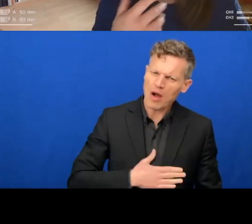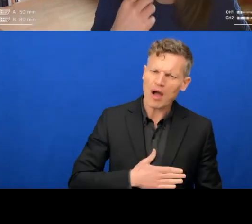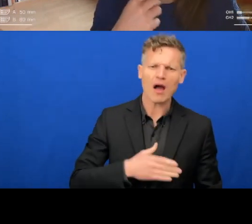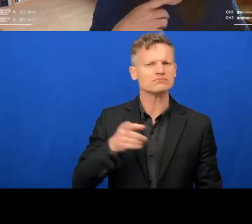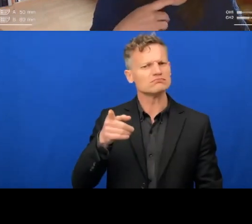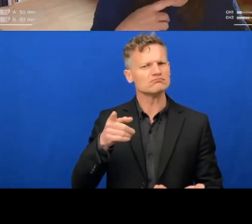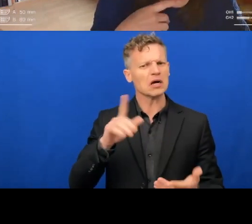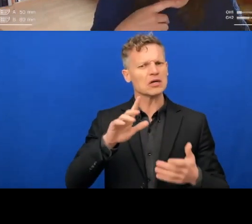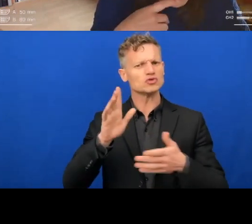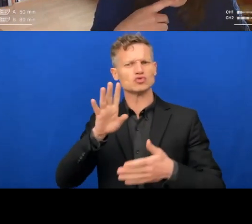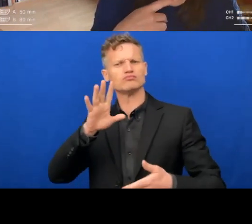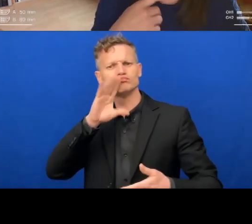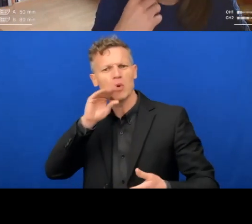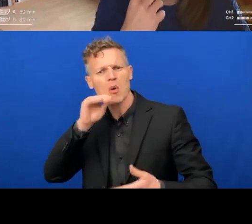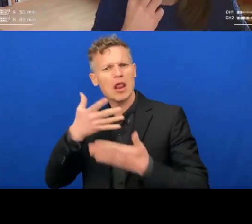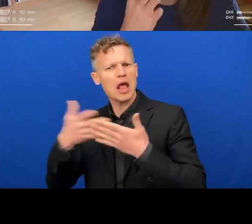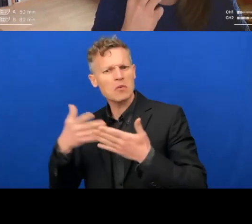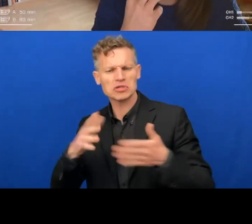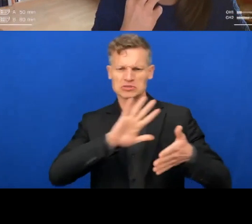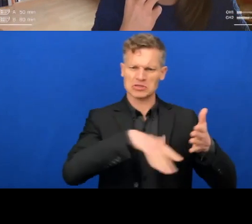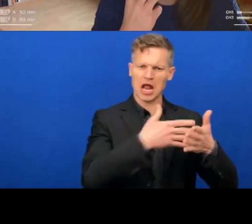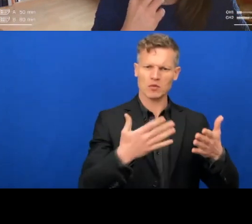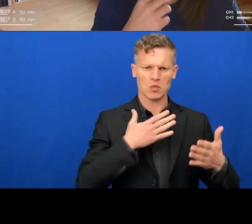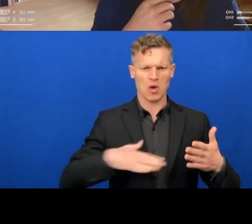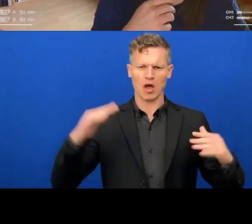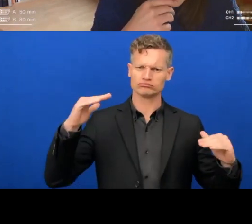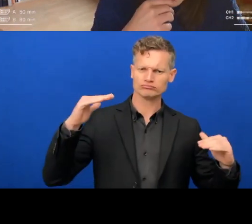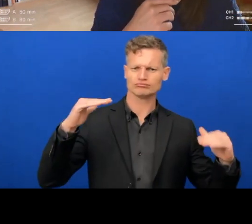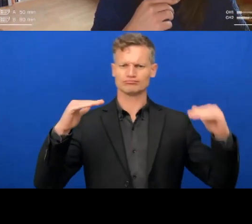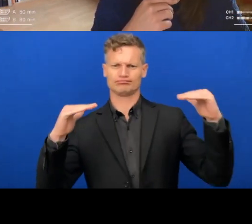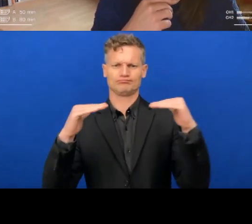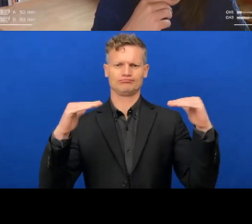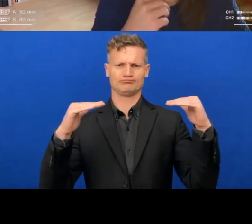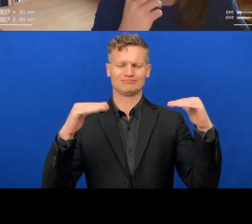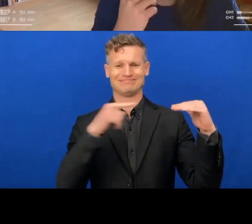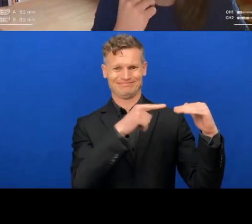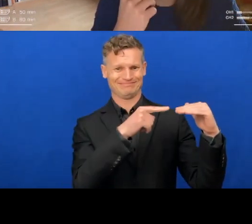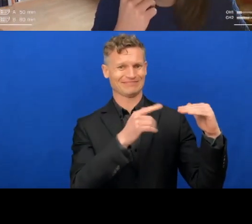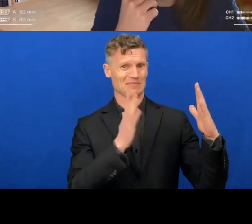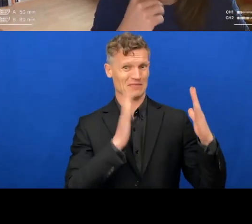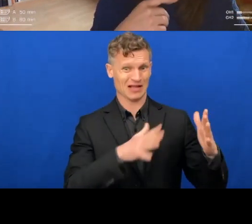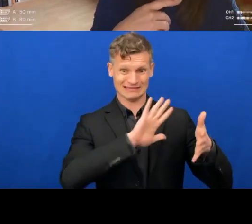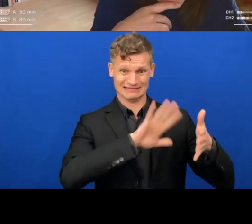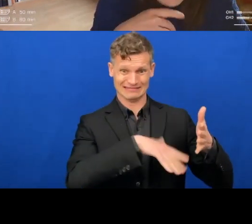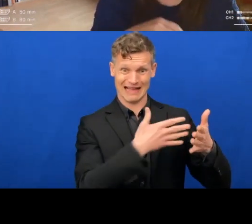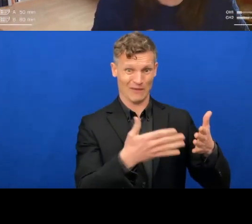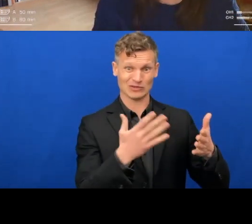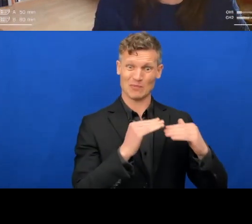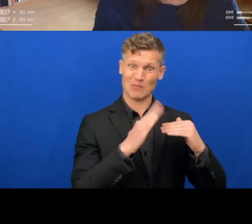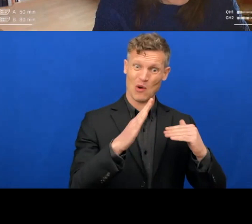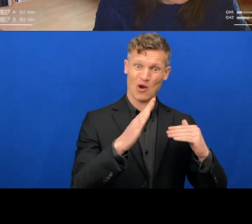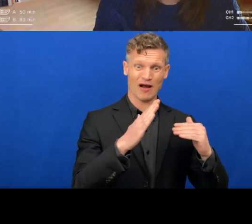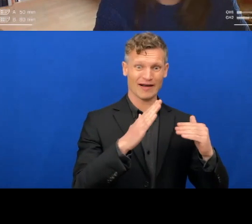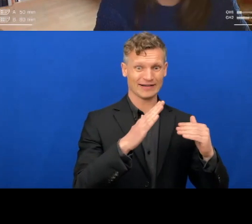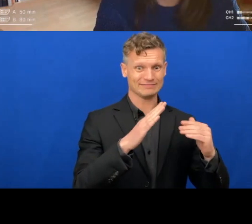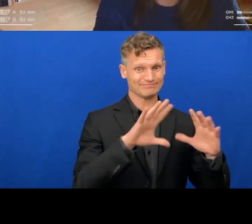de lenguas de signos se capacitaran al mismo nivel que los intérpretes de lenguas orales, y entonces se buscó